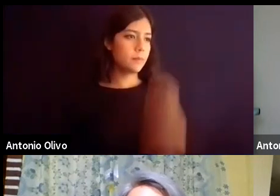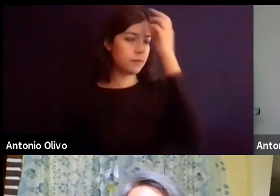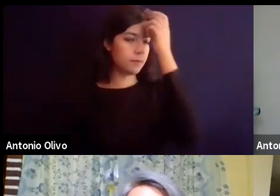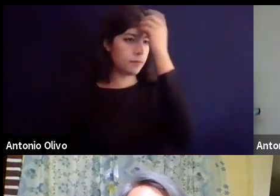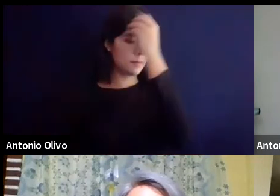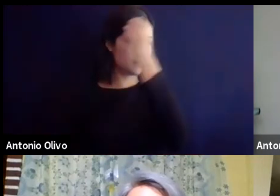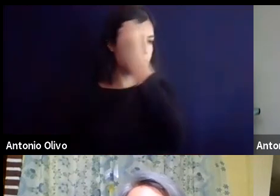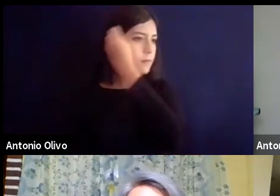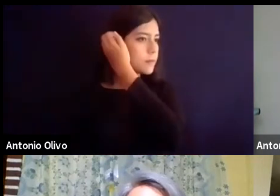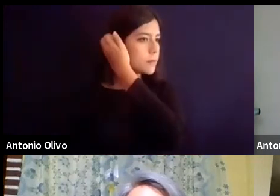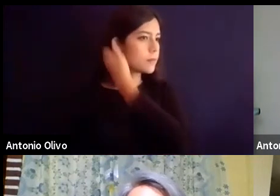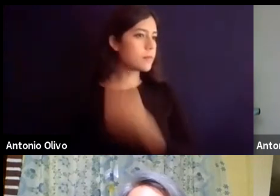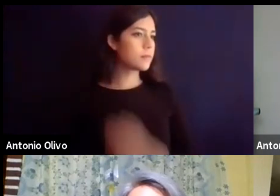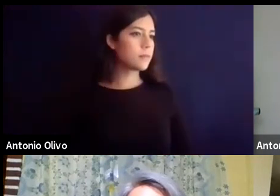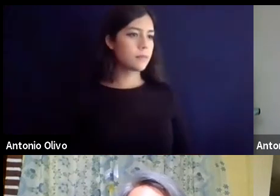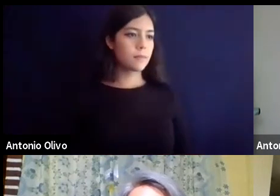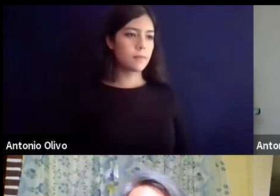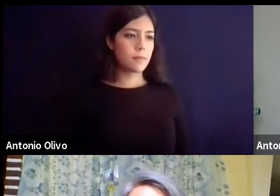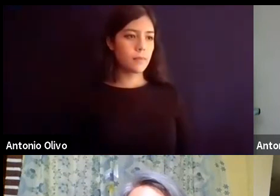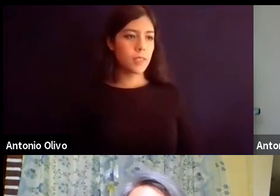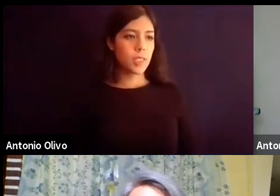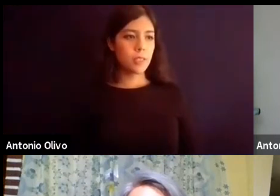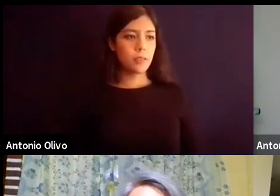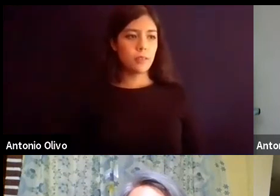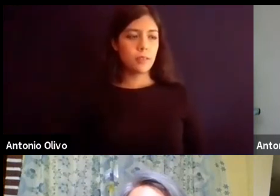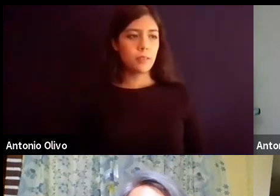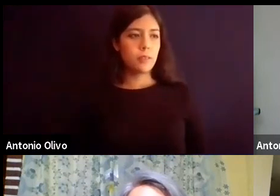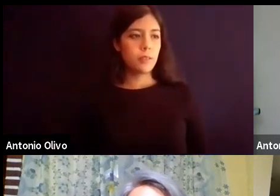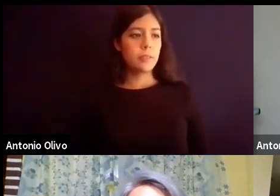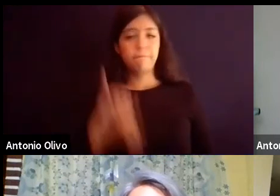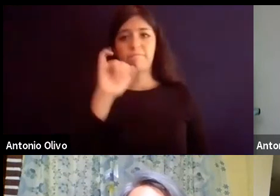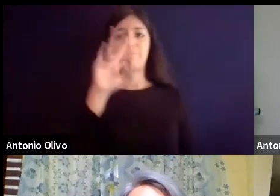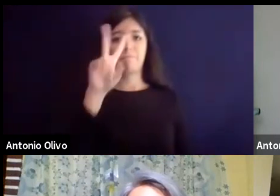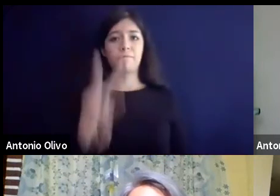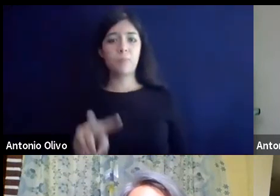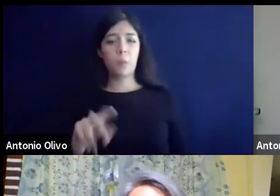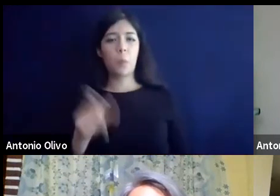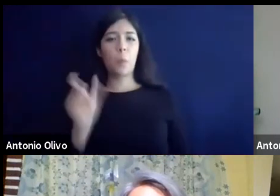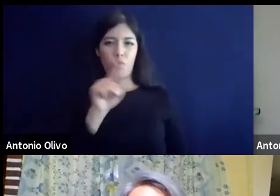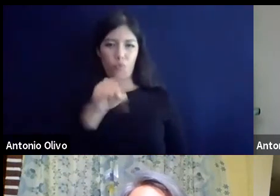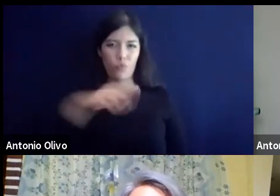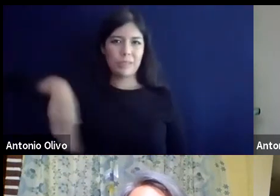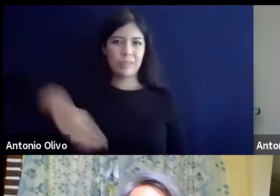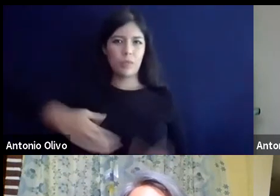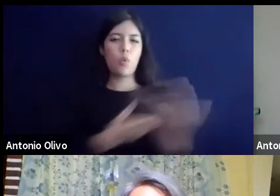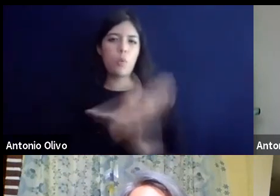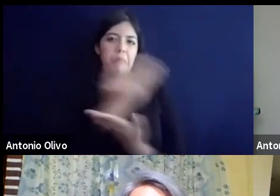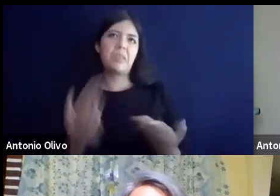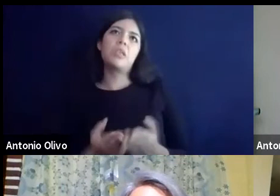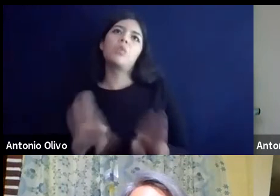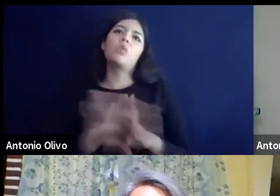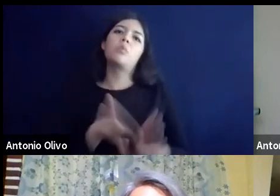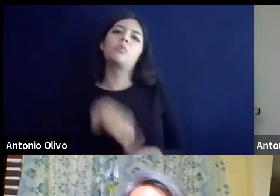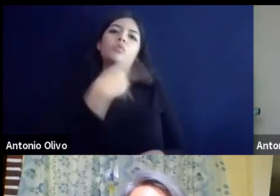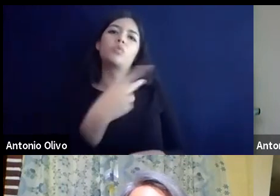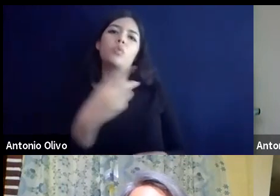Sí, incluso cuando hiciste tu presentación había muchos elementos que de los que compartiste, de todo el trayecto de tu enfermedad y